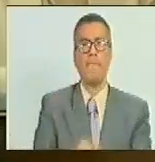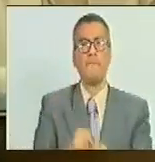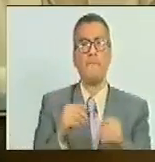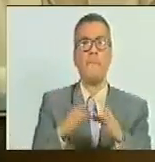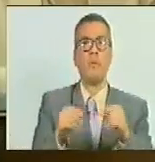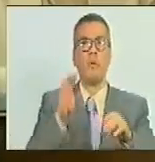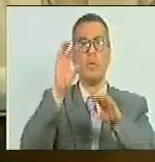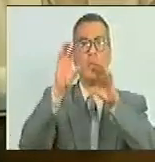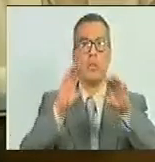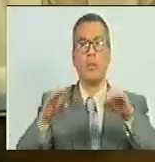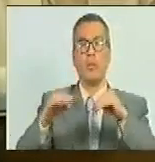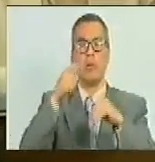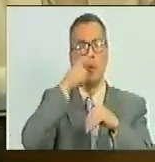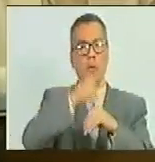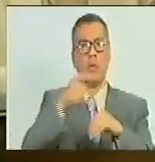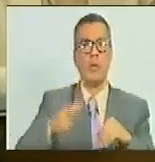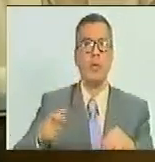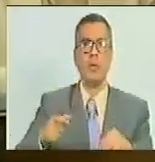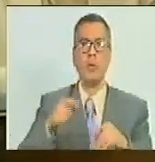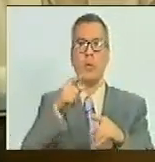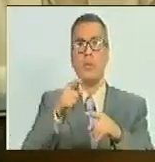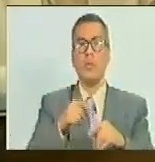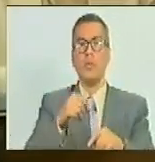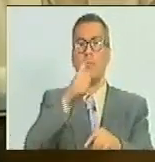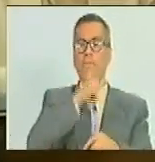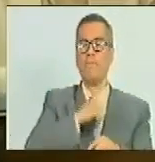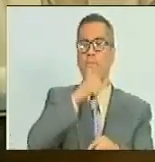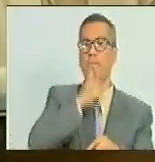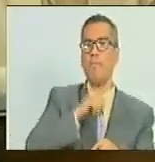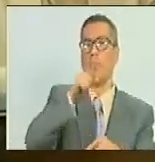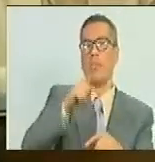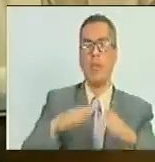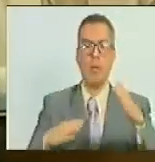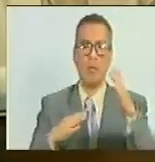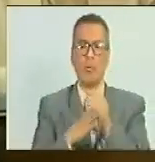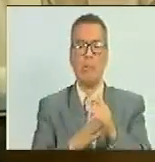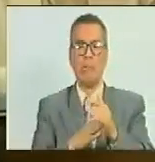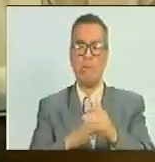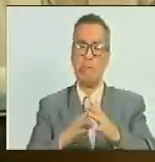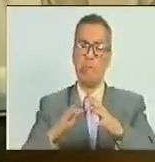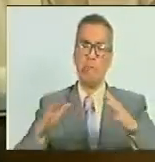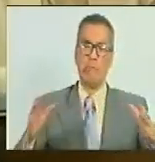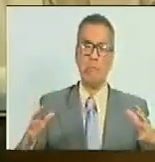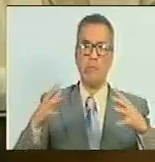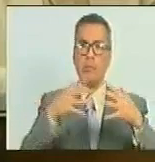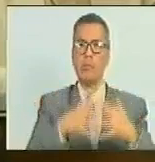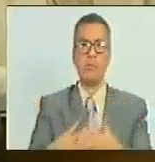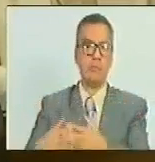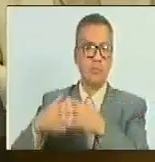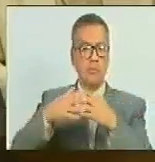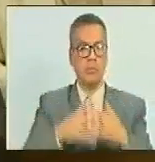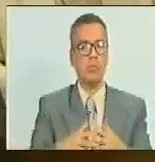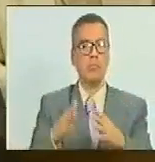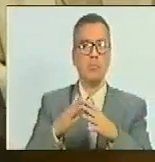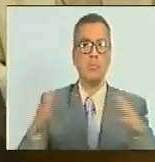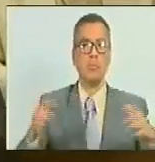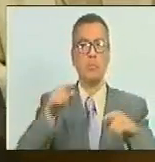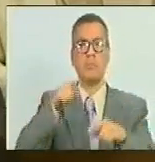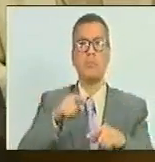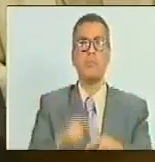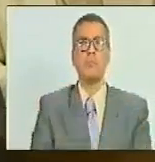somos naciones y pueblos que estamos resistiendo un bloqueo criminal del imperialismo yanqui, y